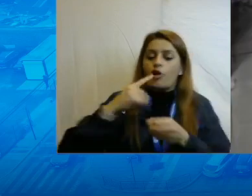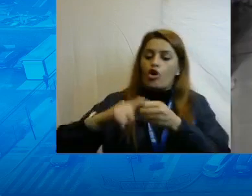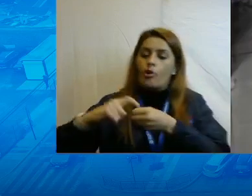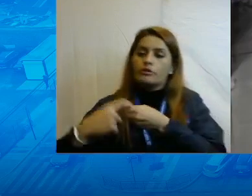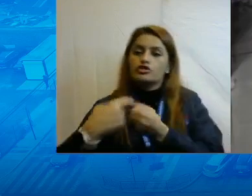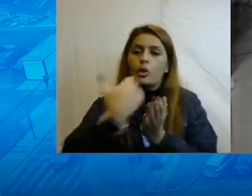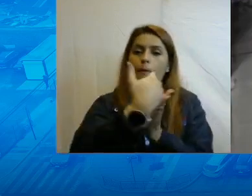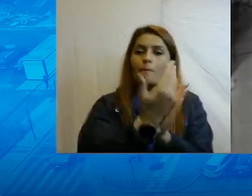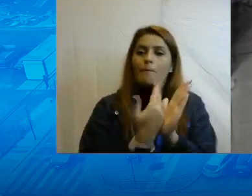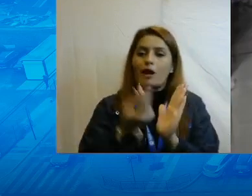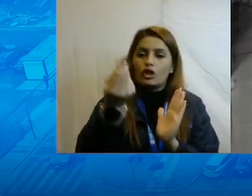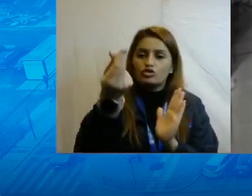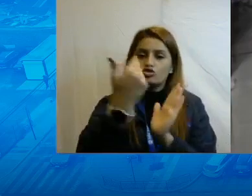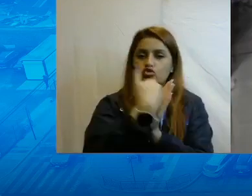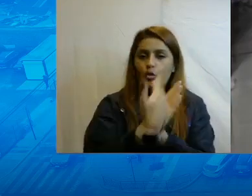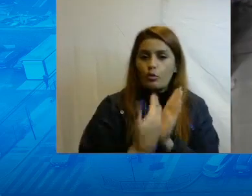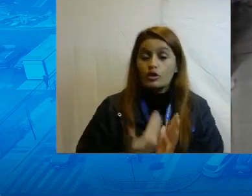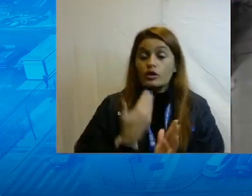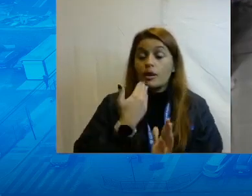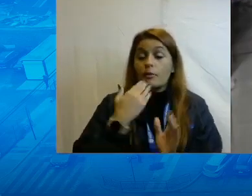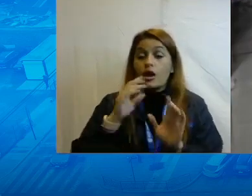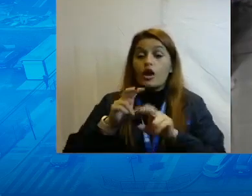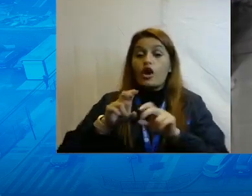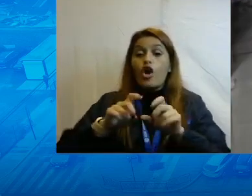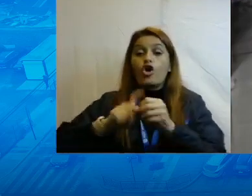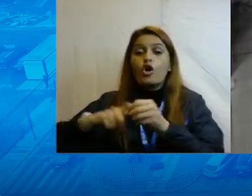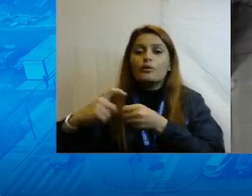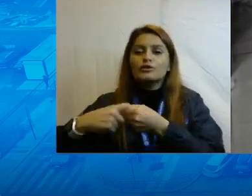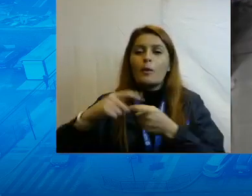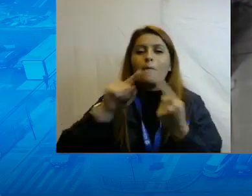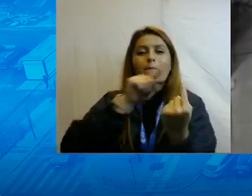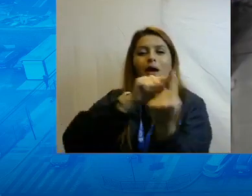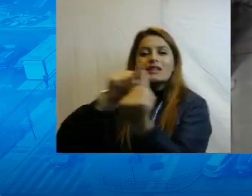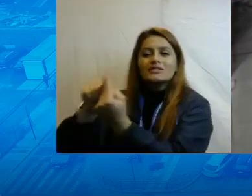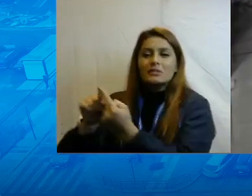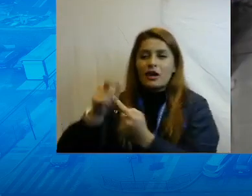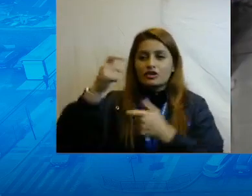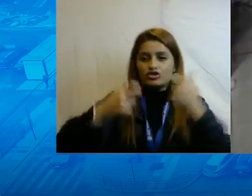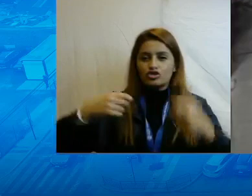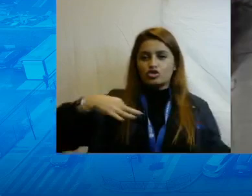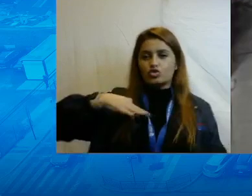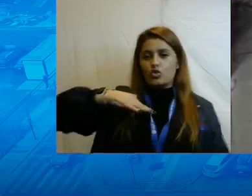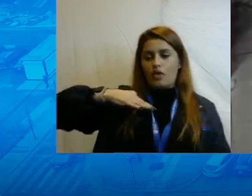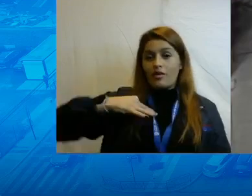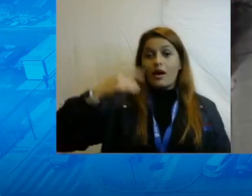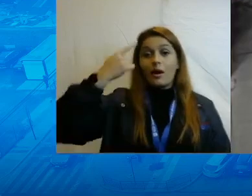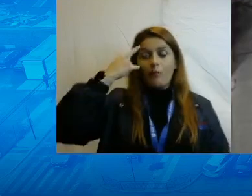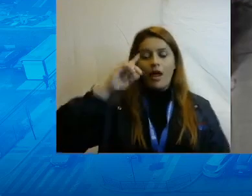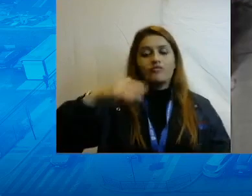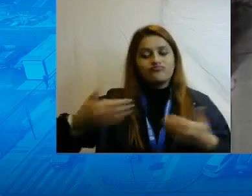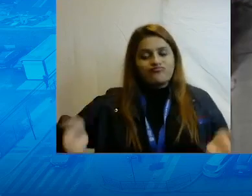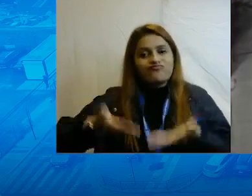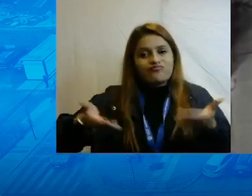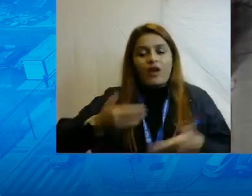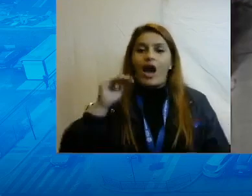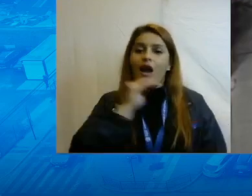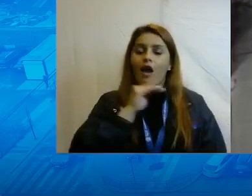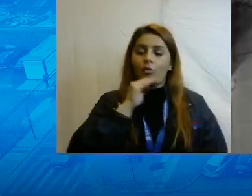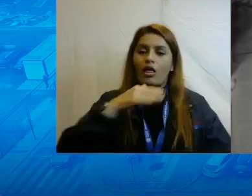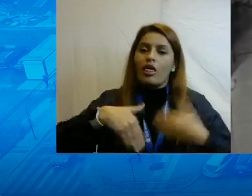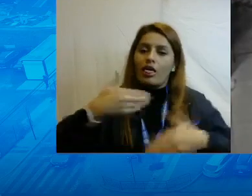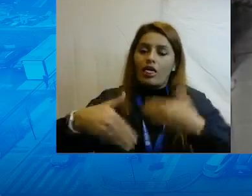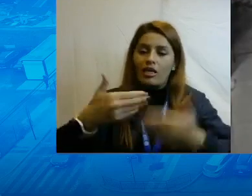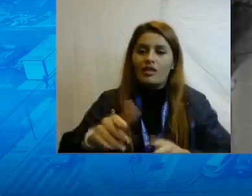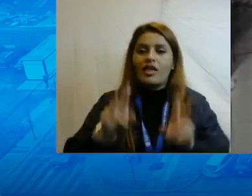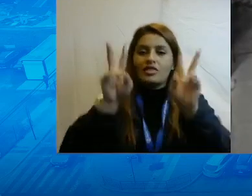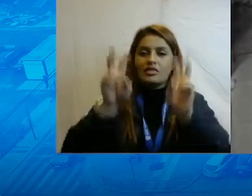Presupuesto, la Comisión de Participación Ciudadana también, para poder sacar adelante lo antes posible lo